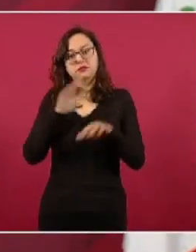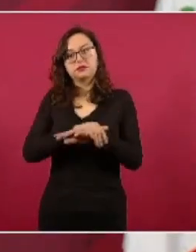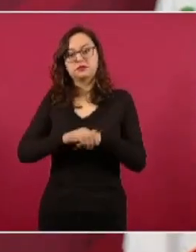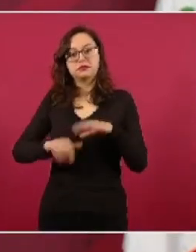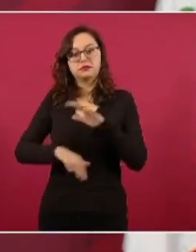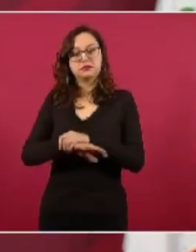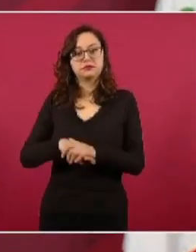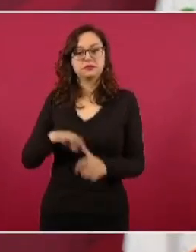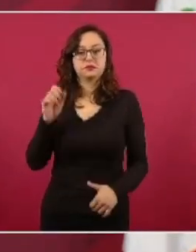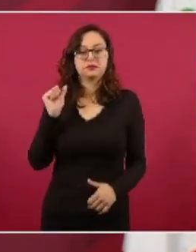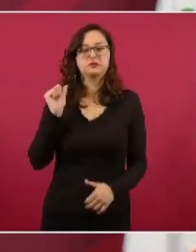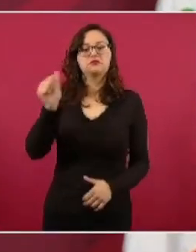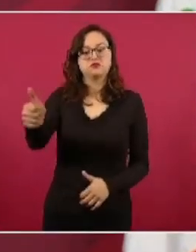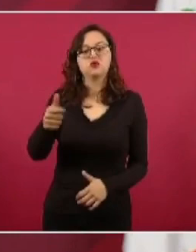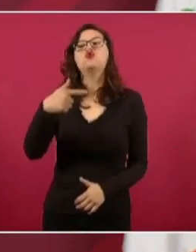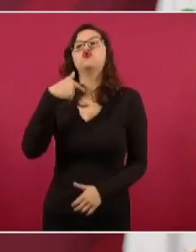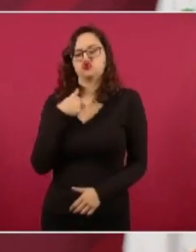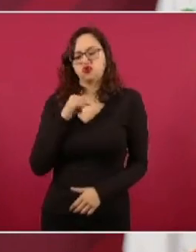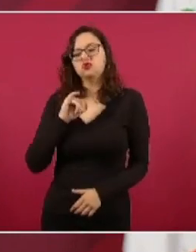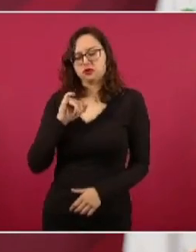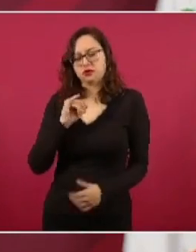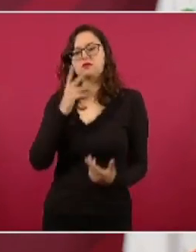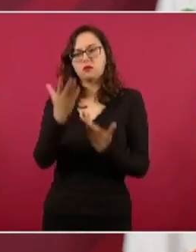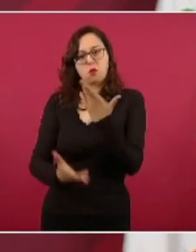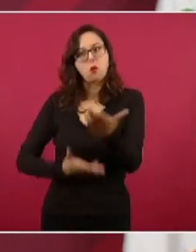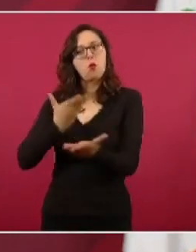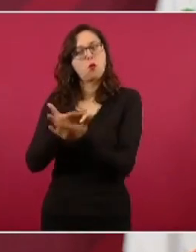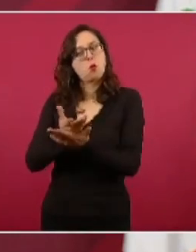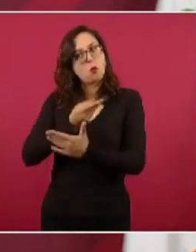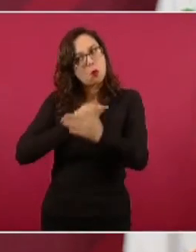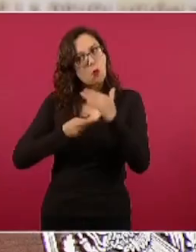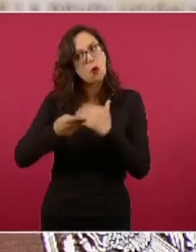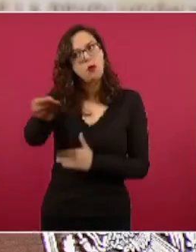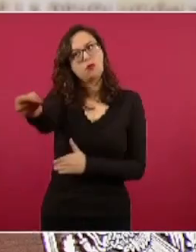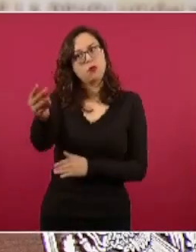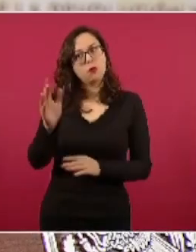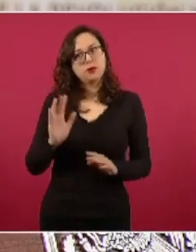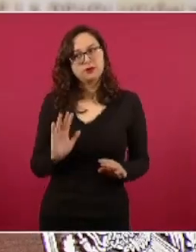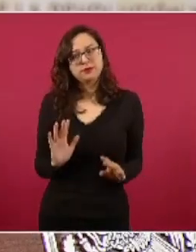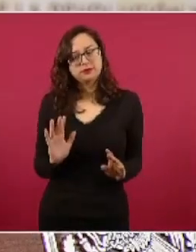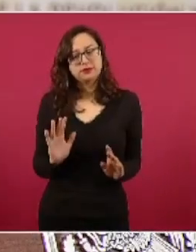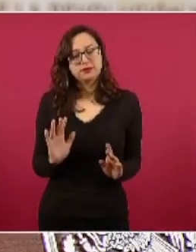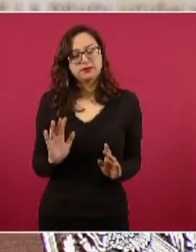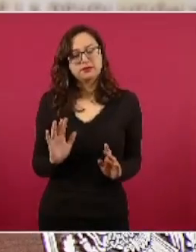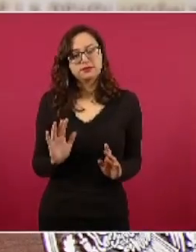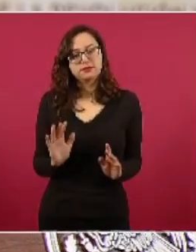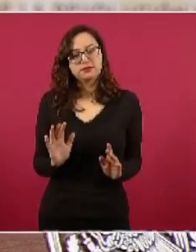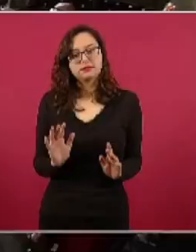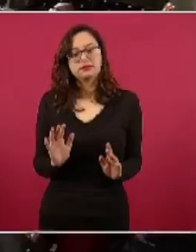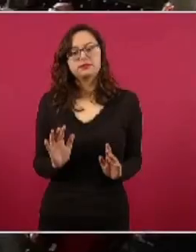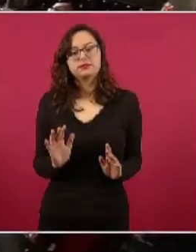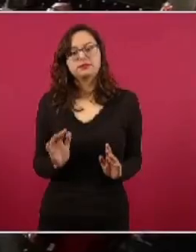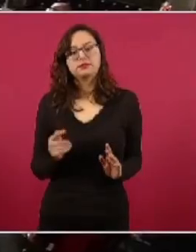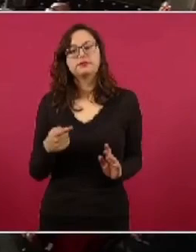pero lo voy a hacer. Nada más que en su